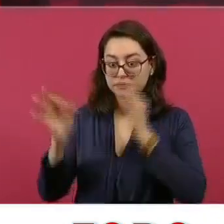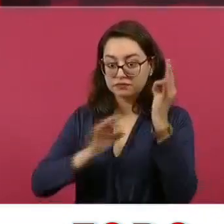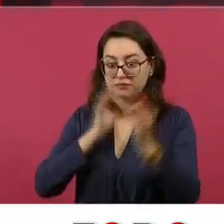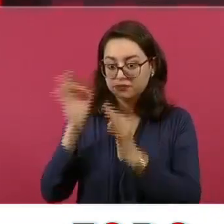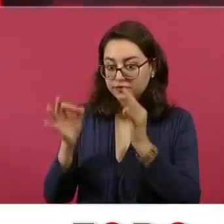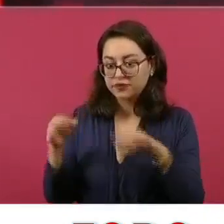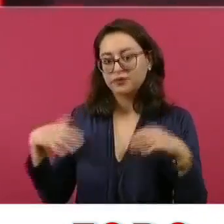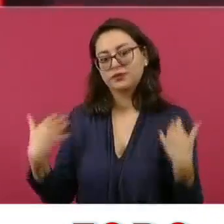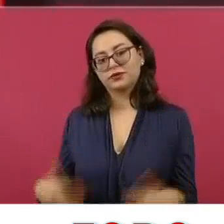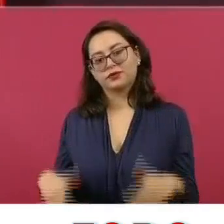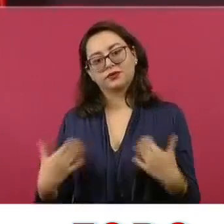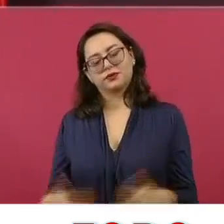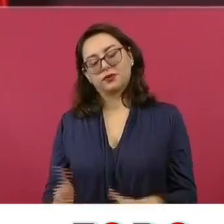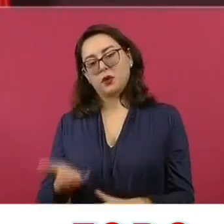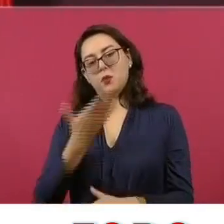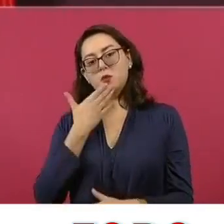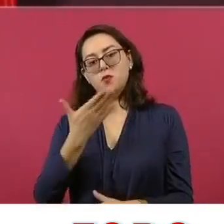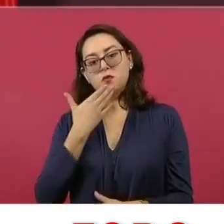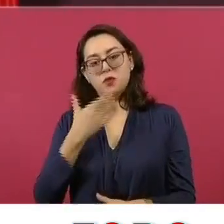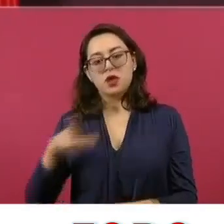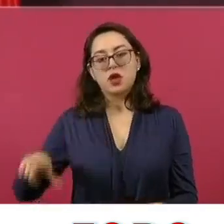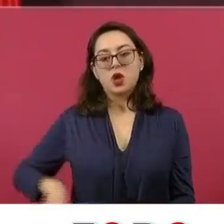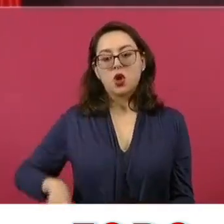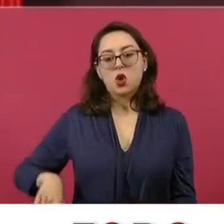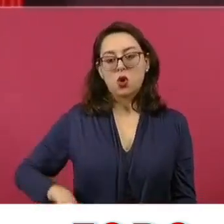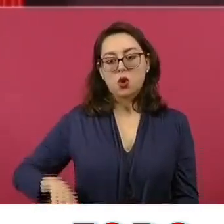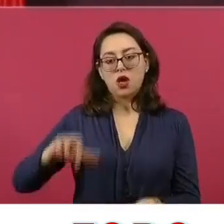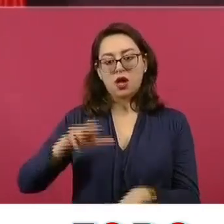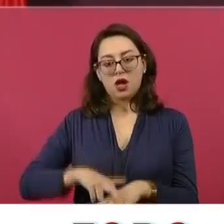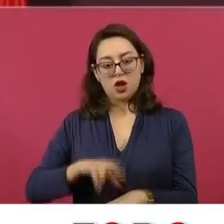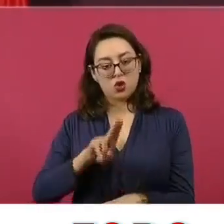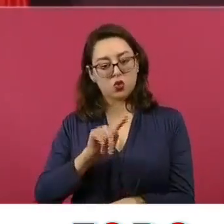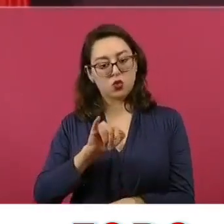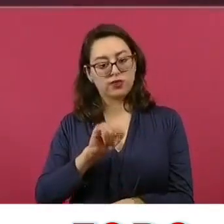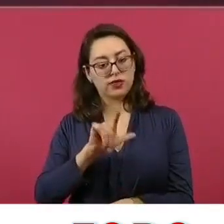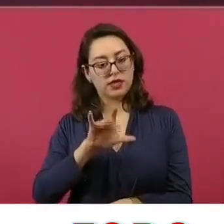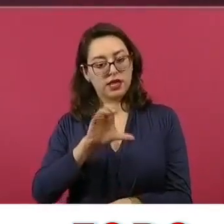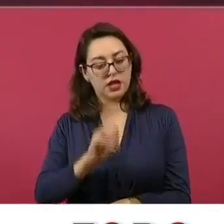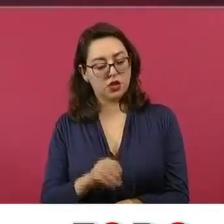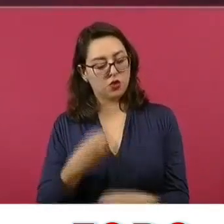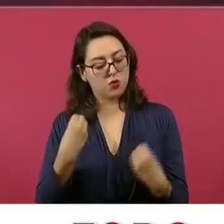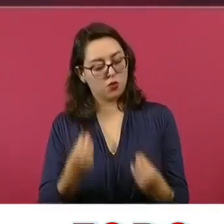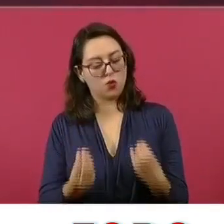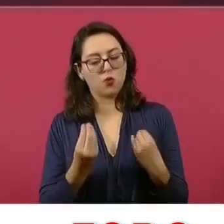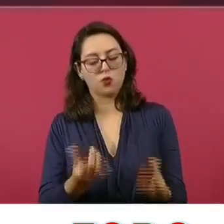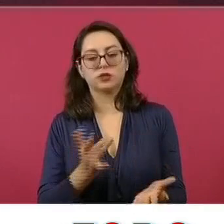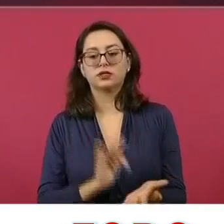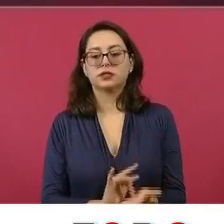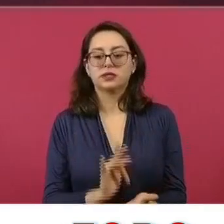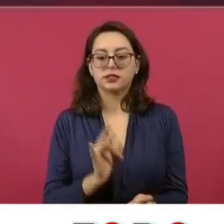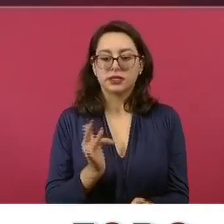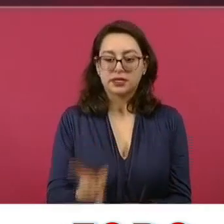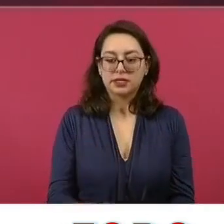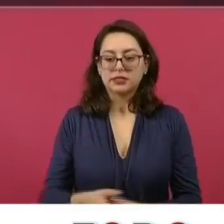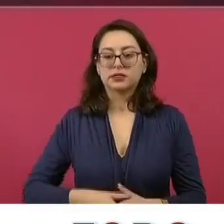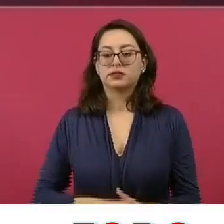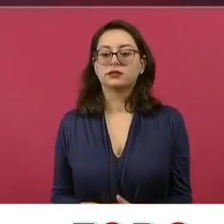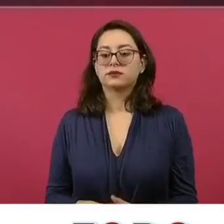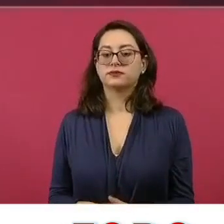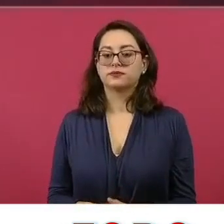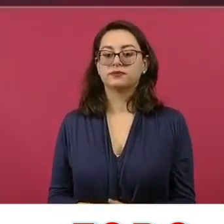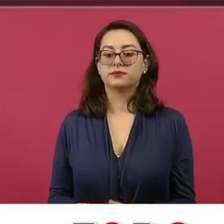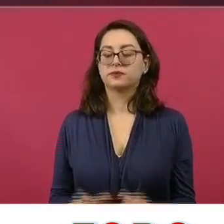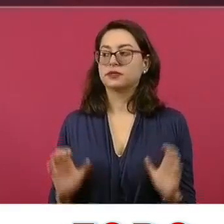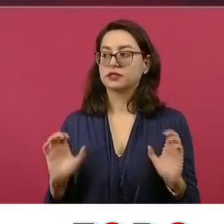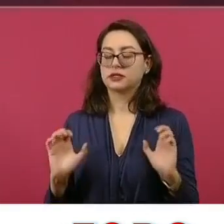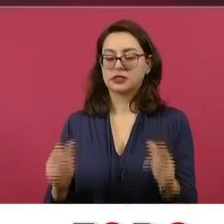Le agradecemos mucho al gobernador Rutilio Escandón Cadenas y a todo el